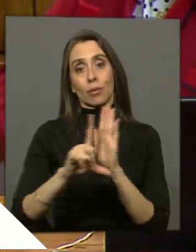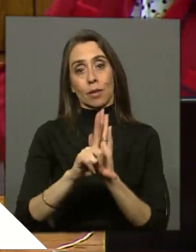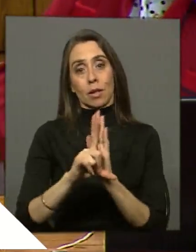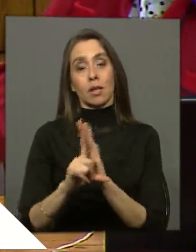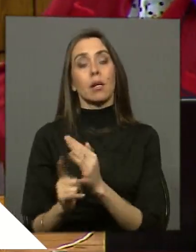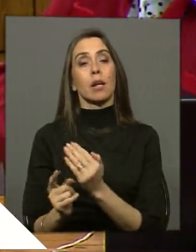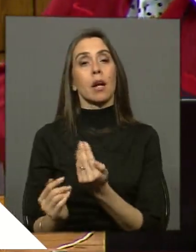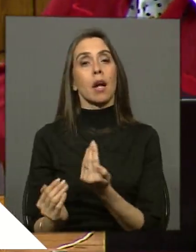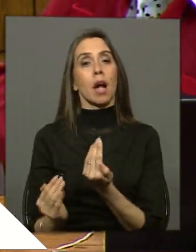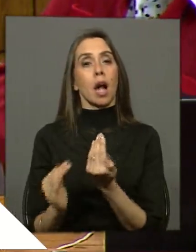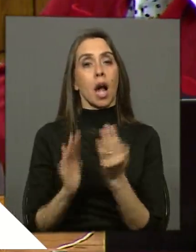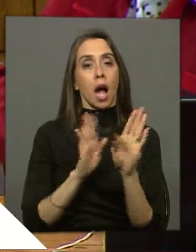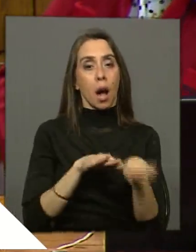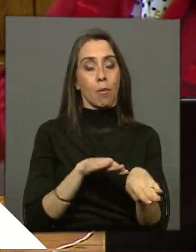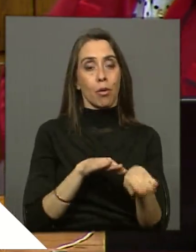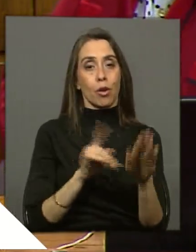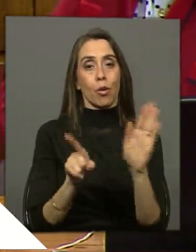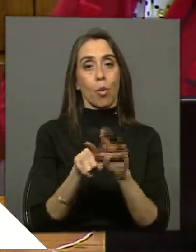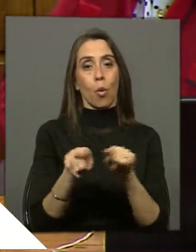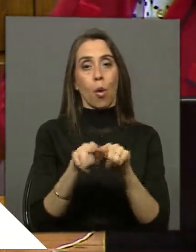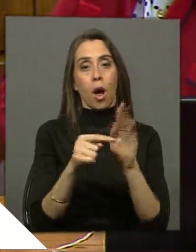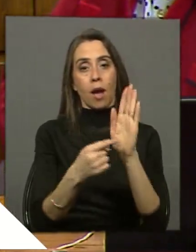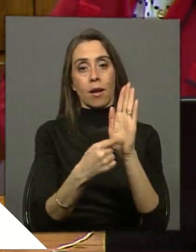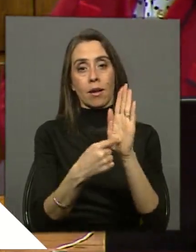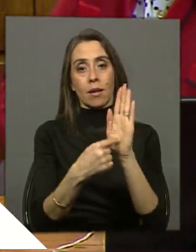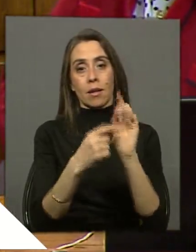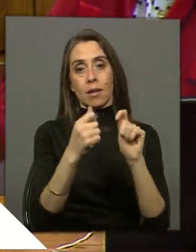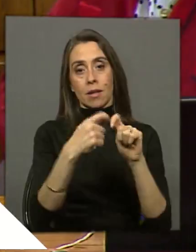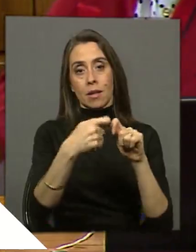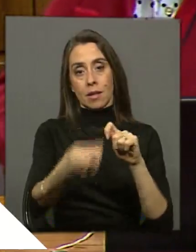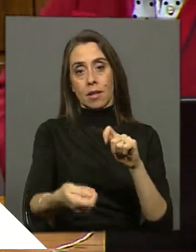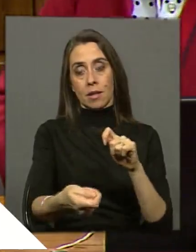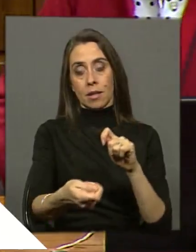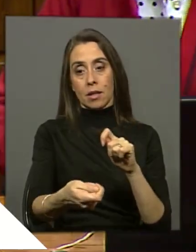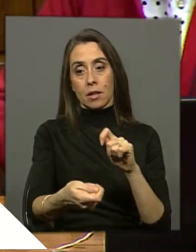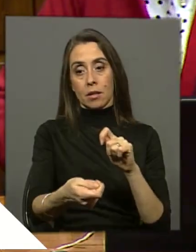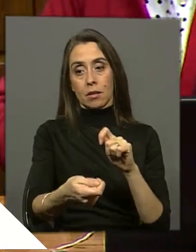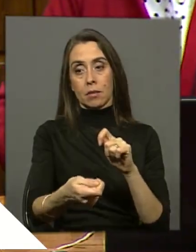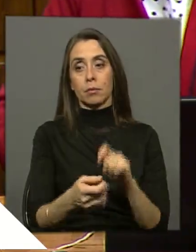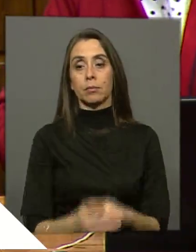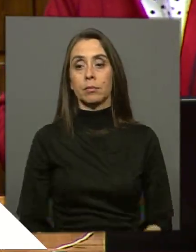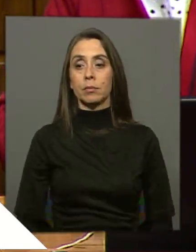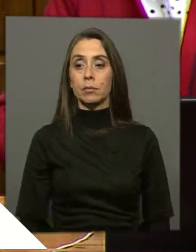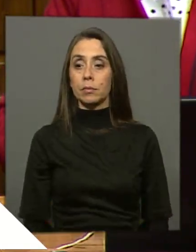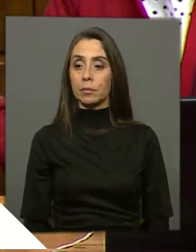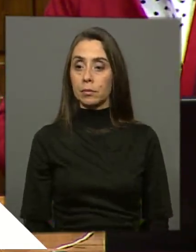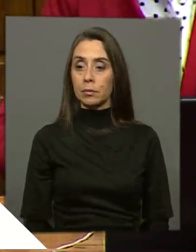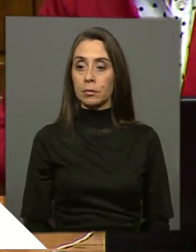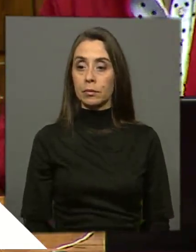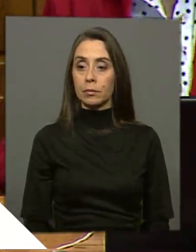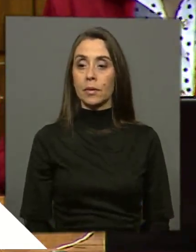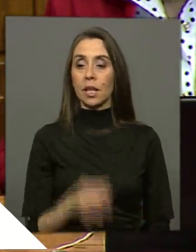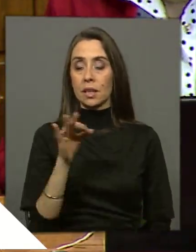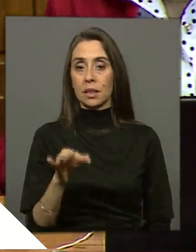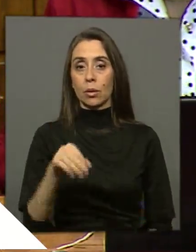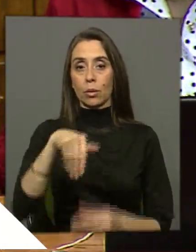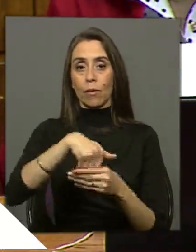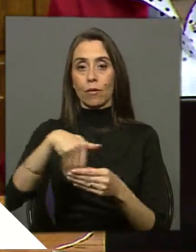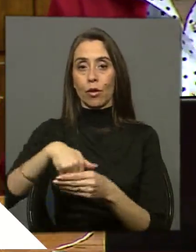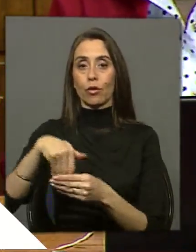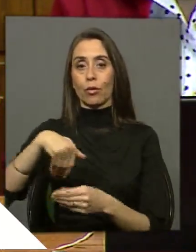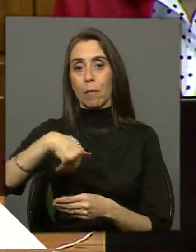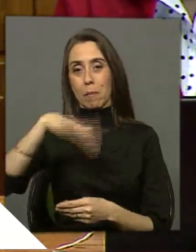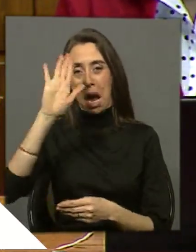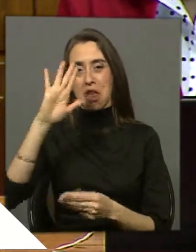apoyando sistemas como el que hoy vamos a darle seguramente la mayoría plena que se